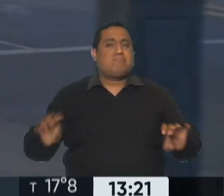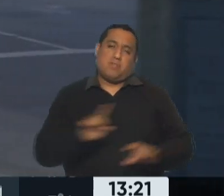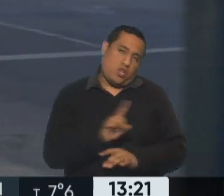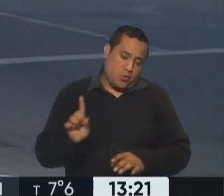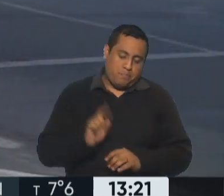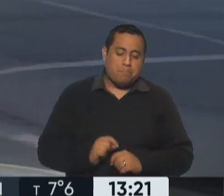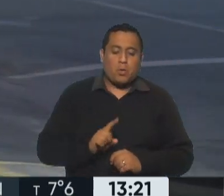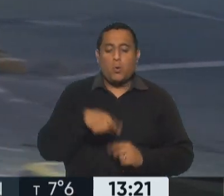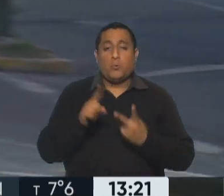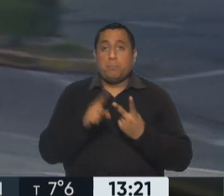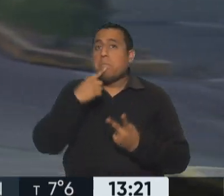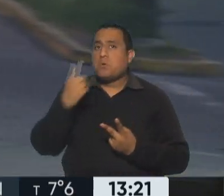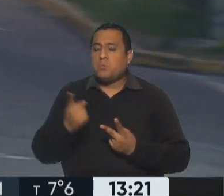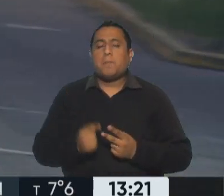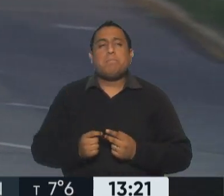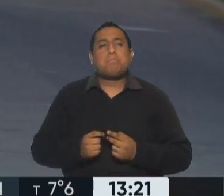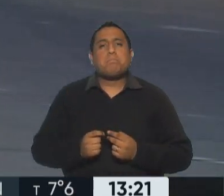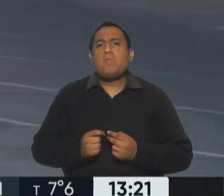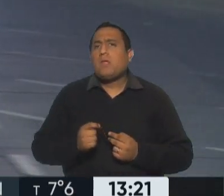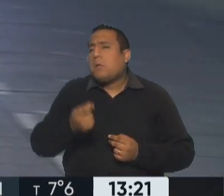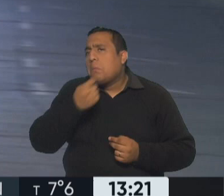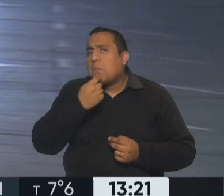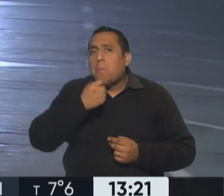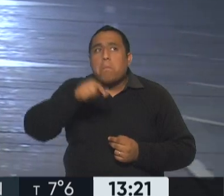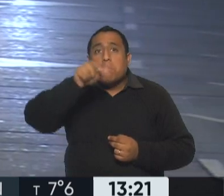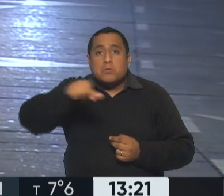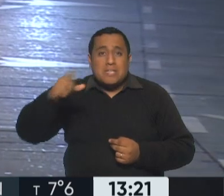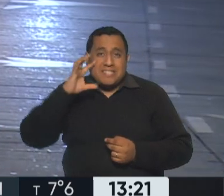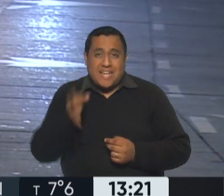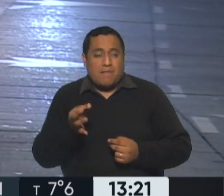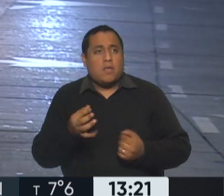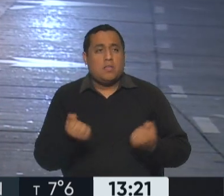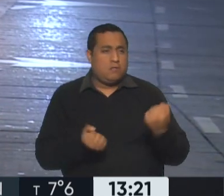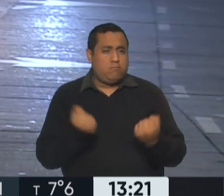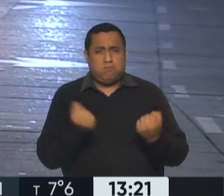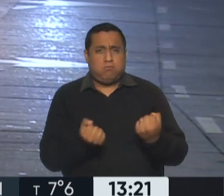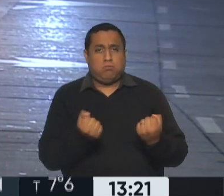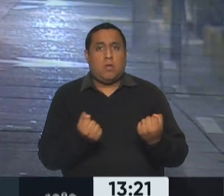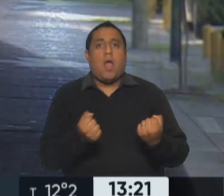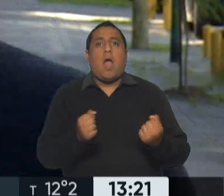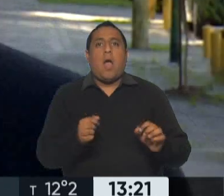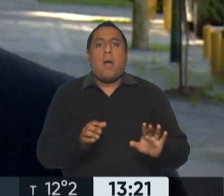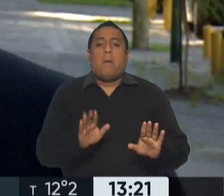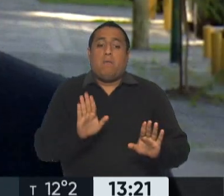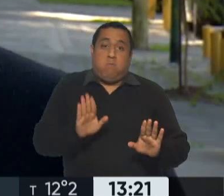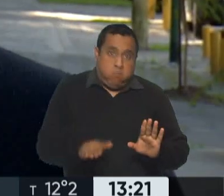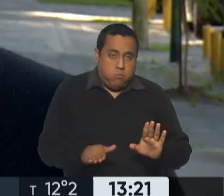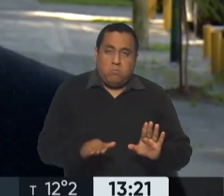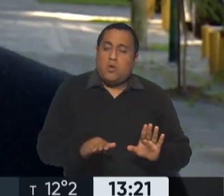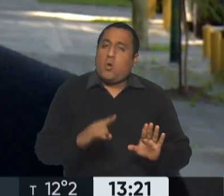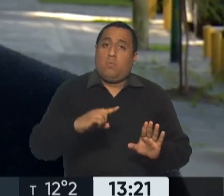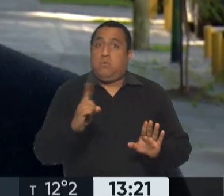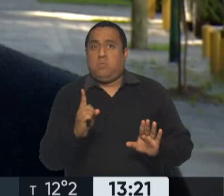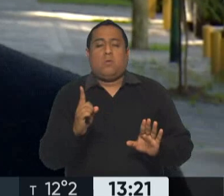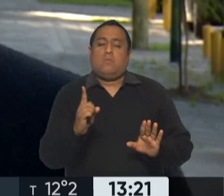consulta que hicimos fue si la gente estaba al tanto de las disminuciones de velocidad que debía sufrir su vehículo en caso de estar